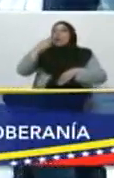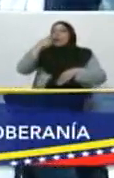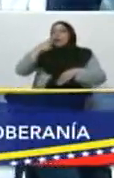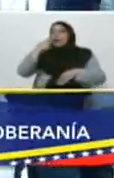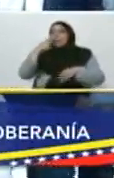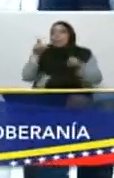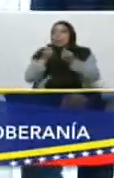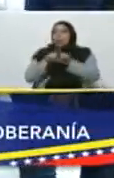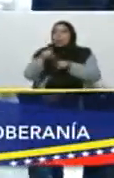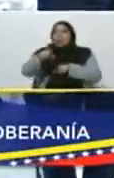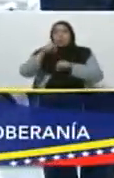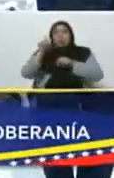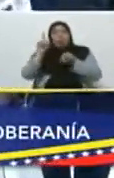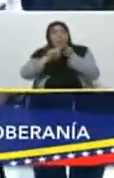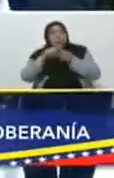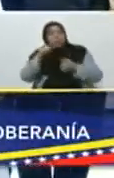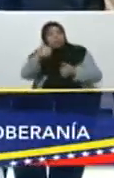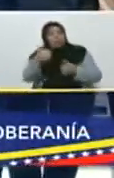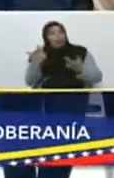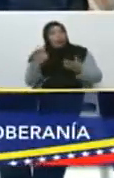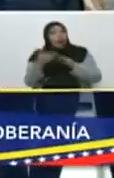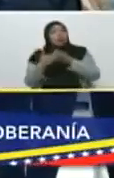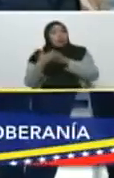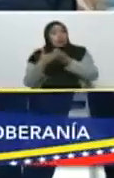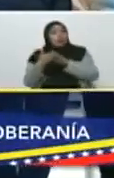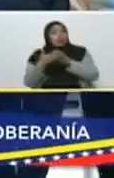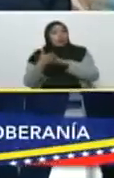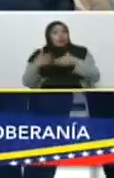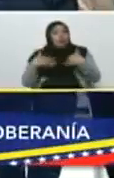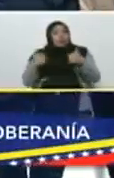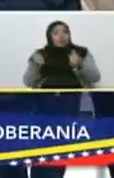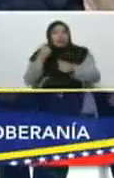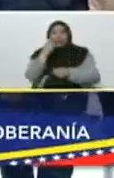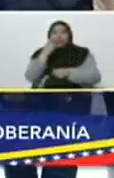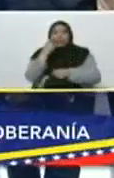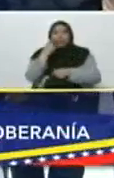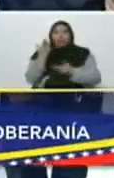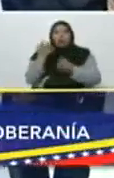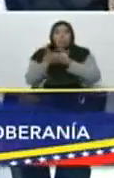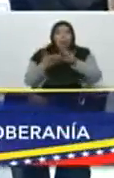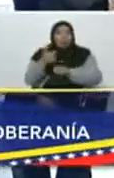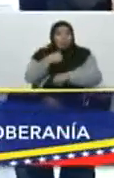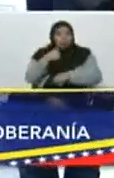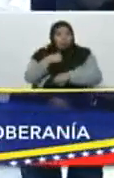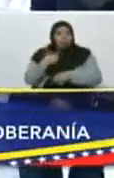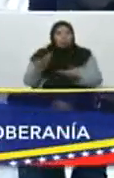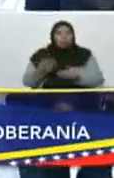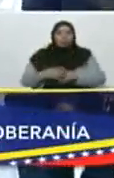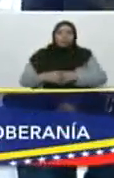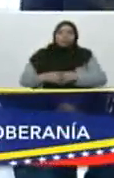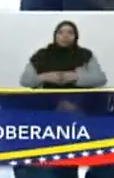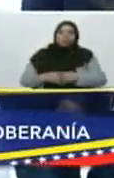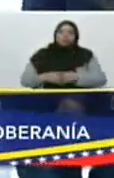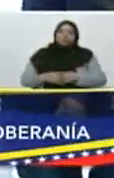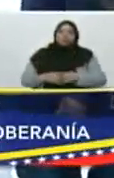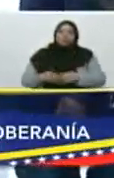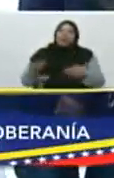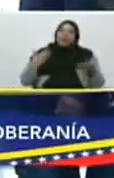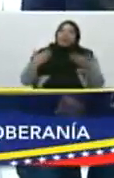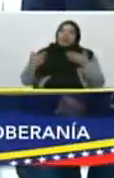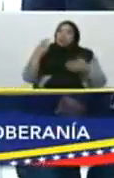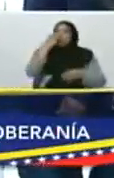Silita, esta es la solución al problema que tengo aquí del diente este aquí. Quiero decirle que en el centro, en el servicio de